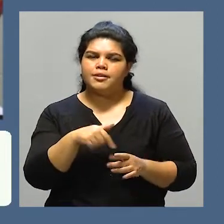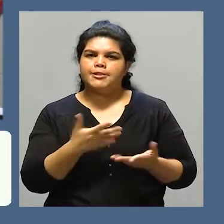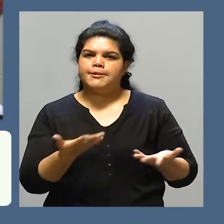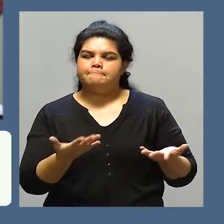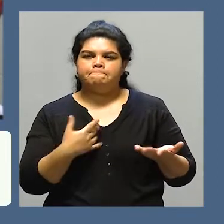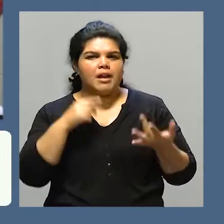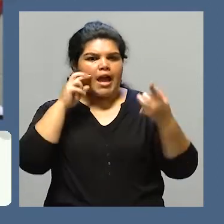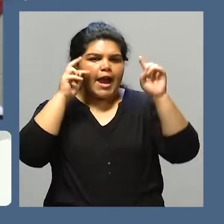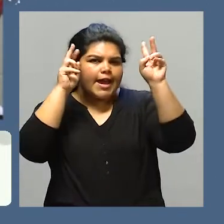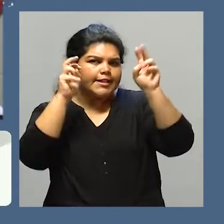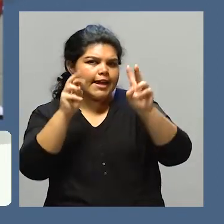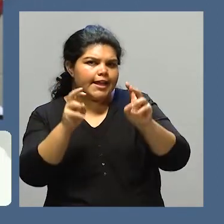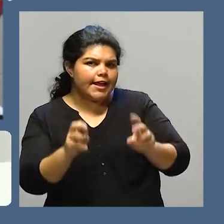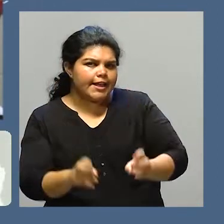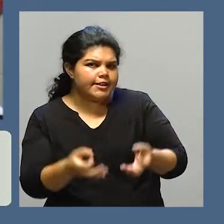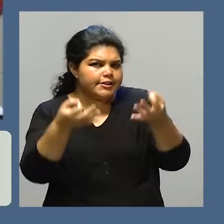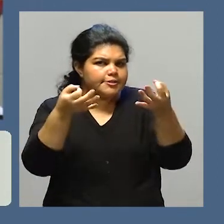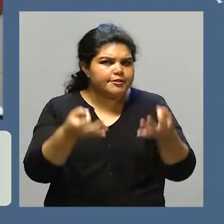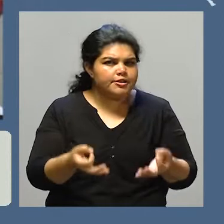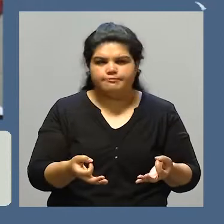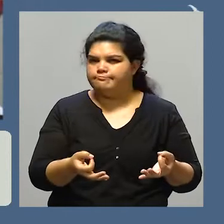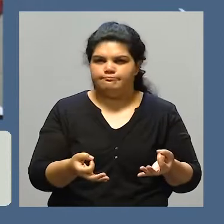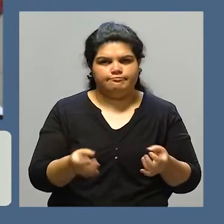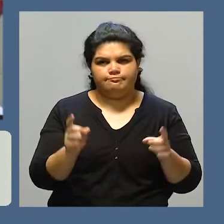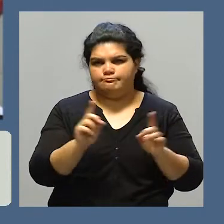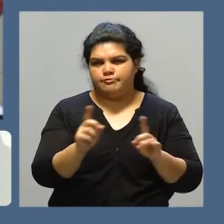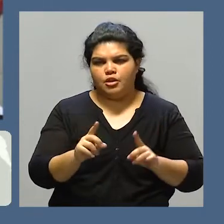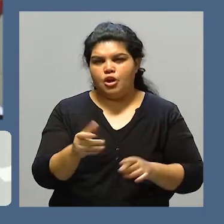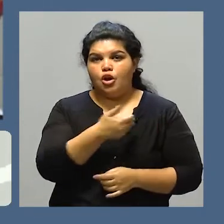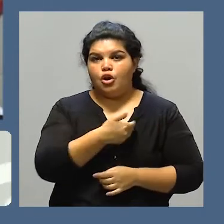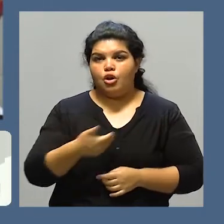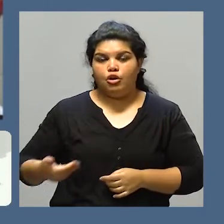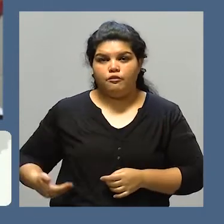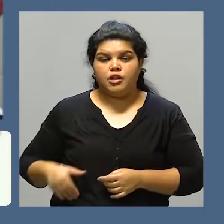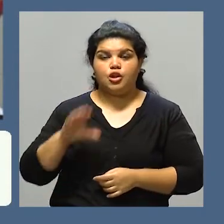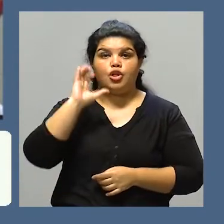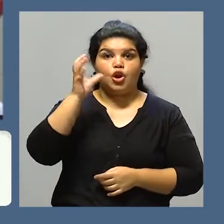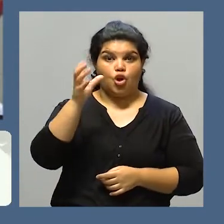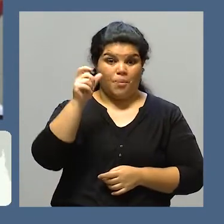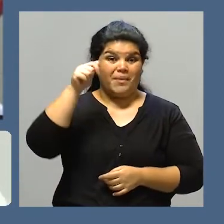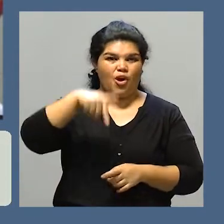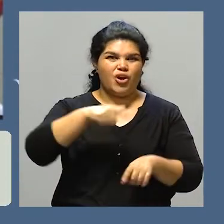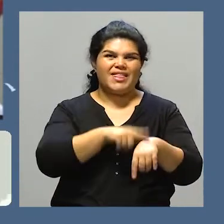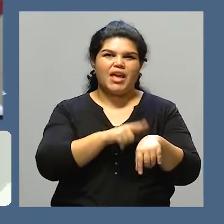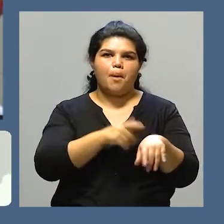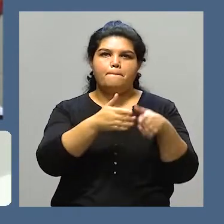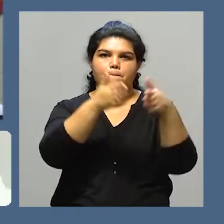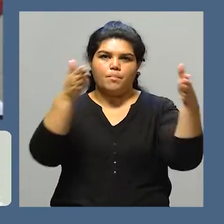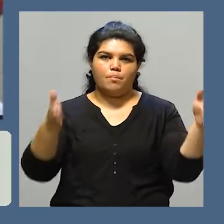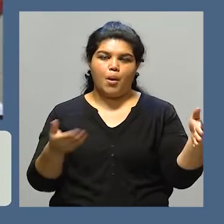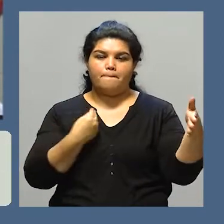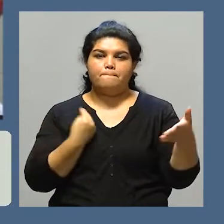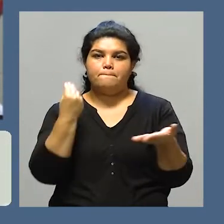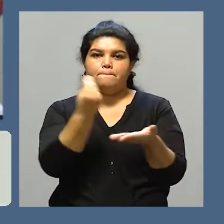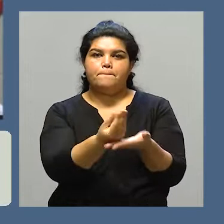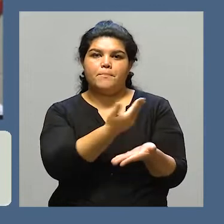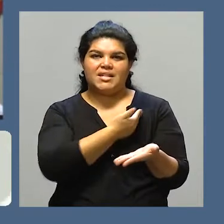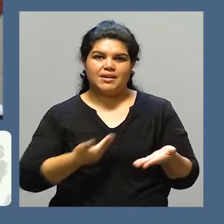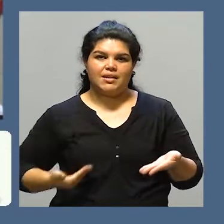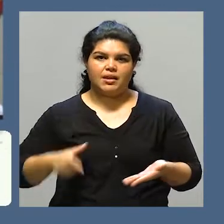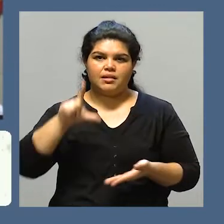esa actitud de intervenir de manera descarada en política a favor de uno de los candidatos. Yo creo que eso va a